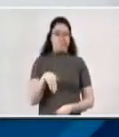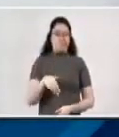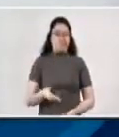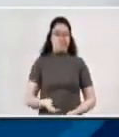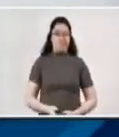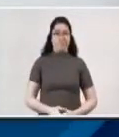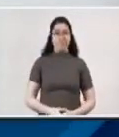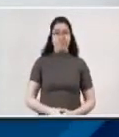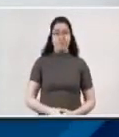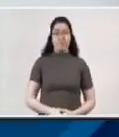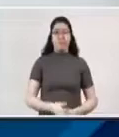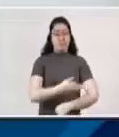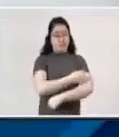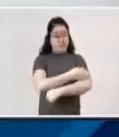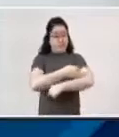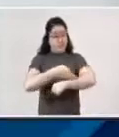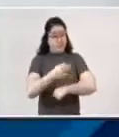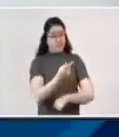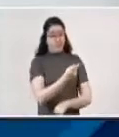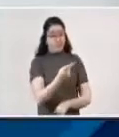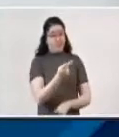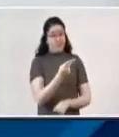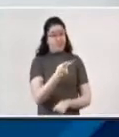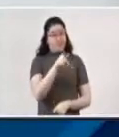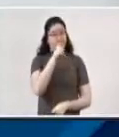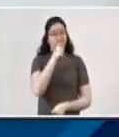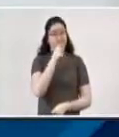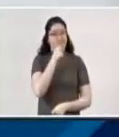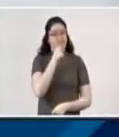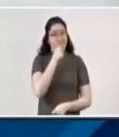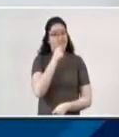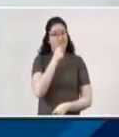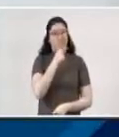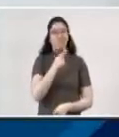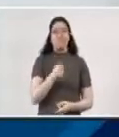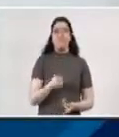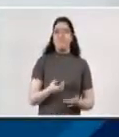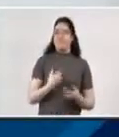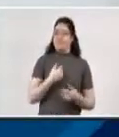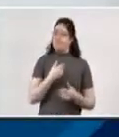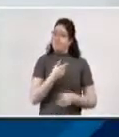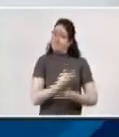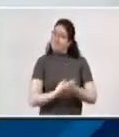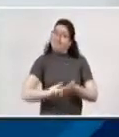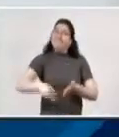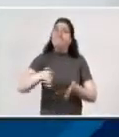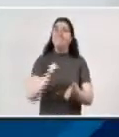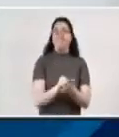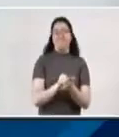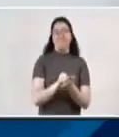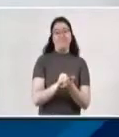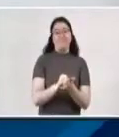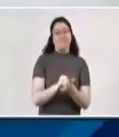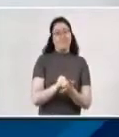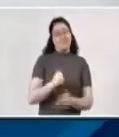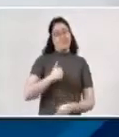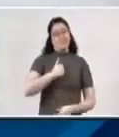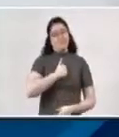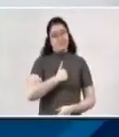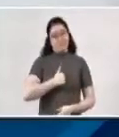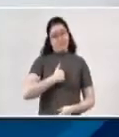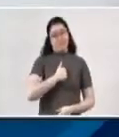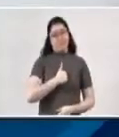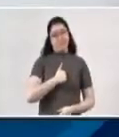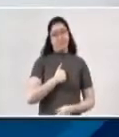esto pues de una manera mucho más seria y responsable. Creo que lo que hemos visto en las últimas semanas es como la Ciudad